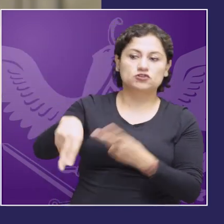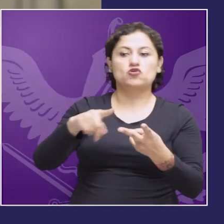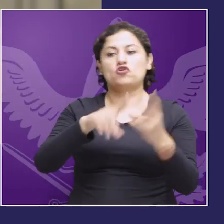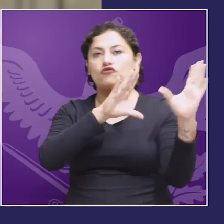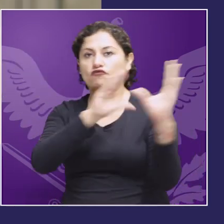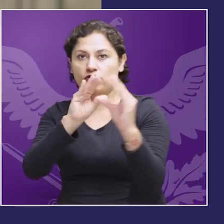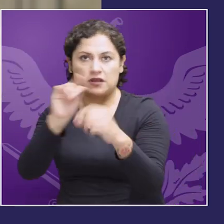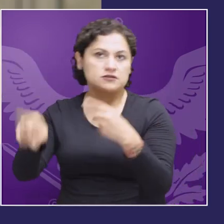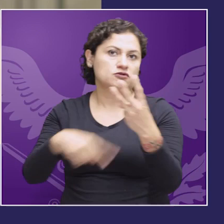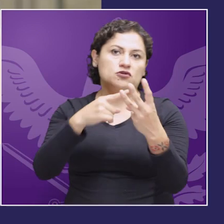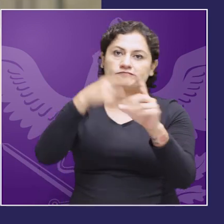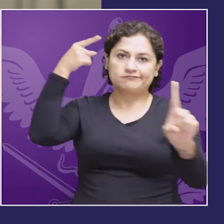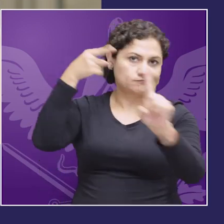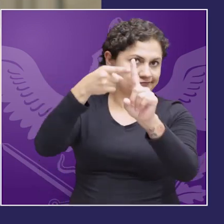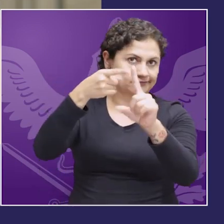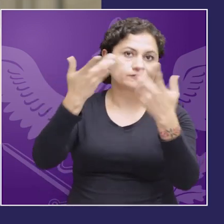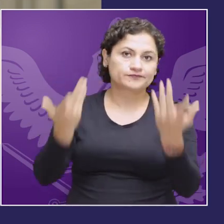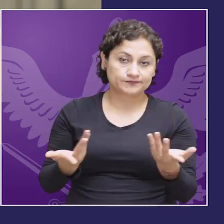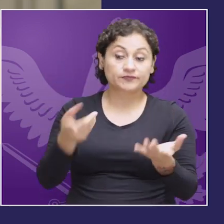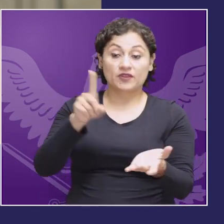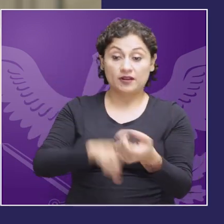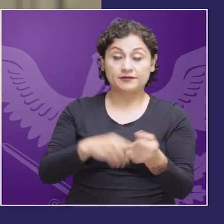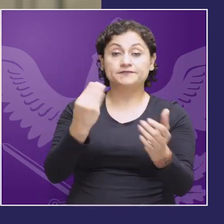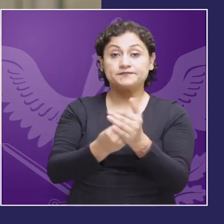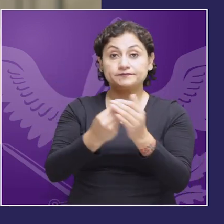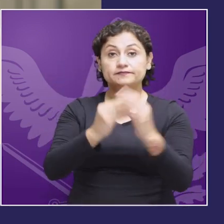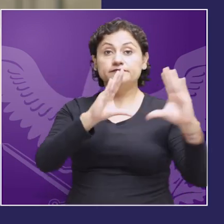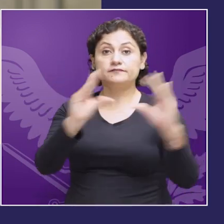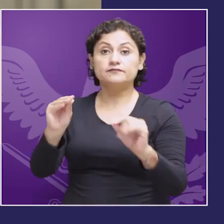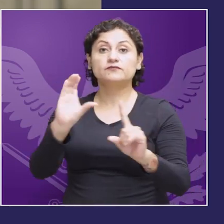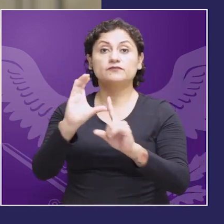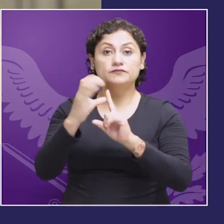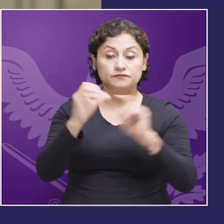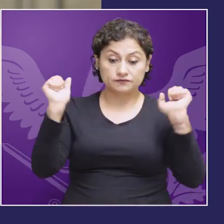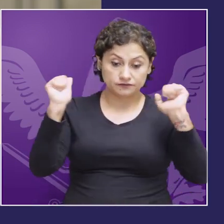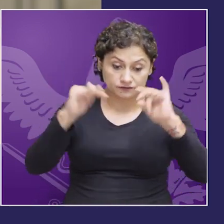habilitación, pero es eso central. Y dentro de esa capacitación,